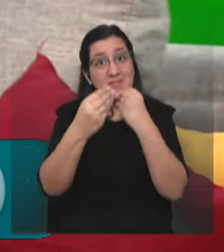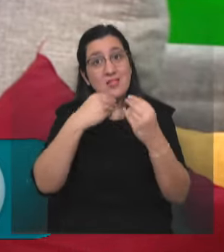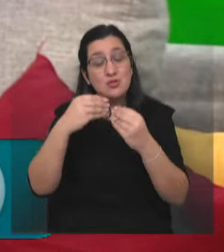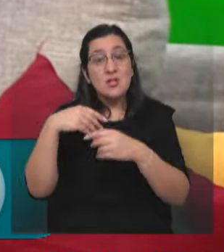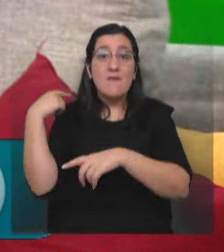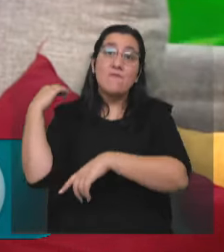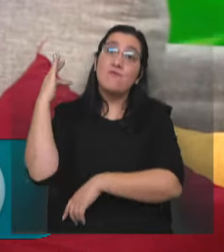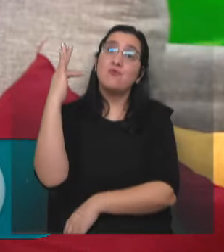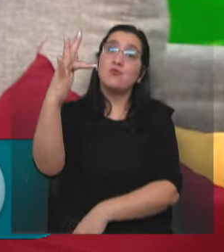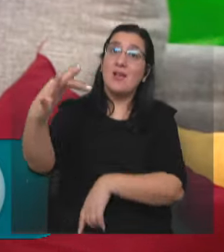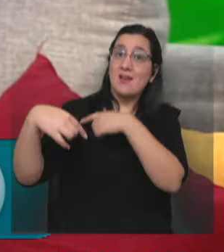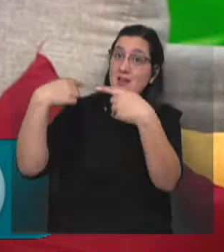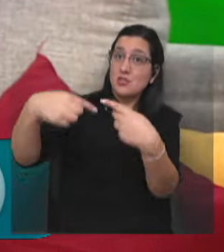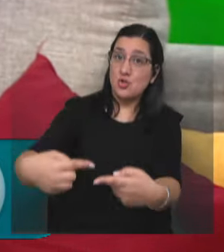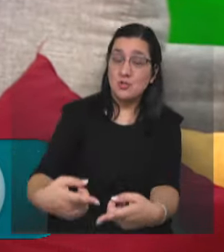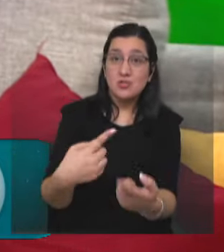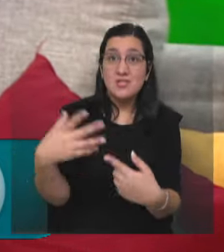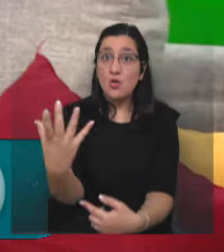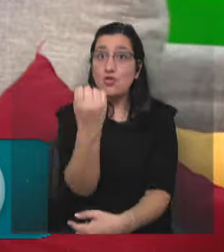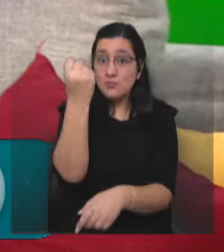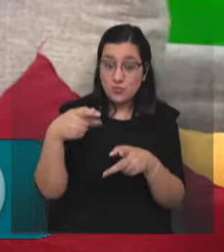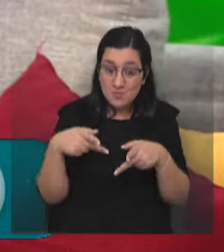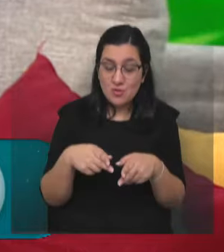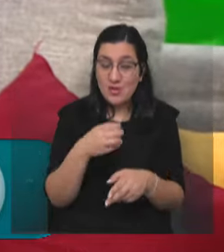si encontramos un método por el cual